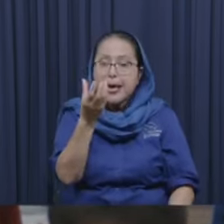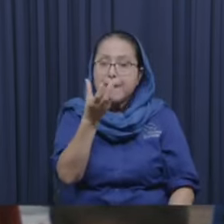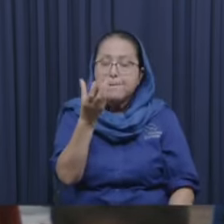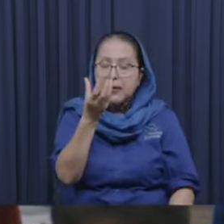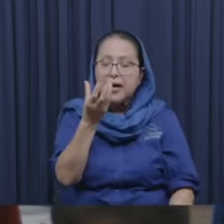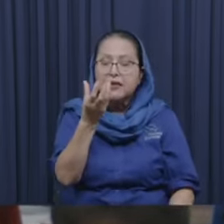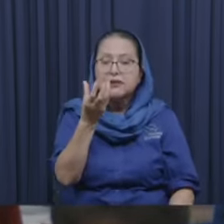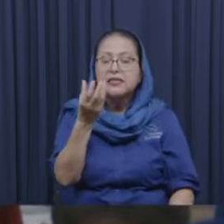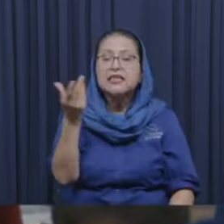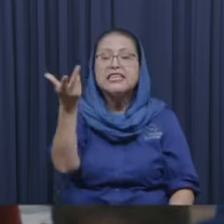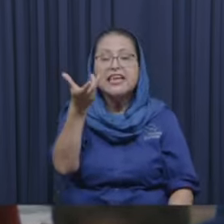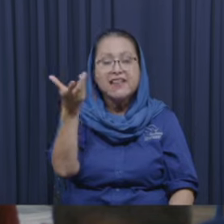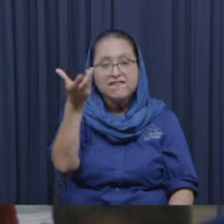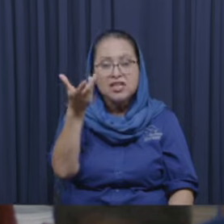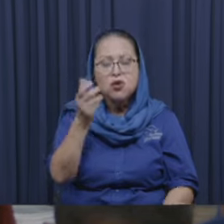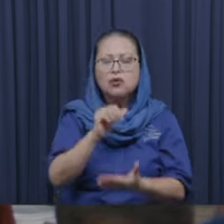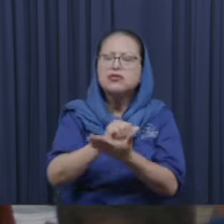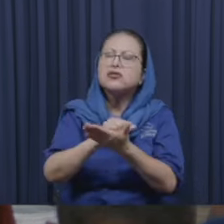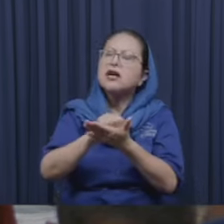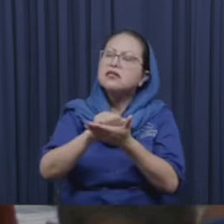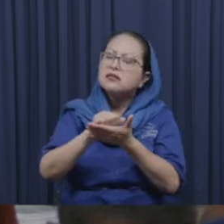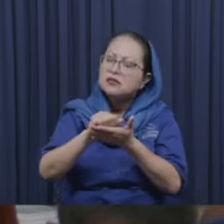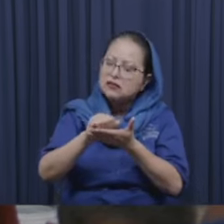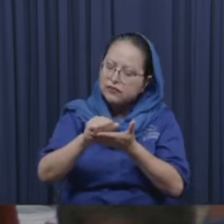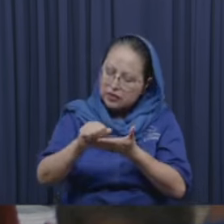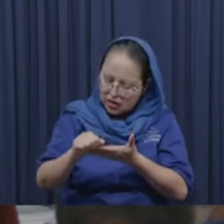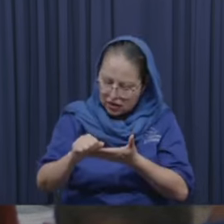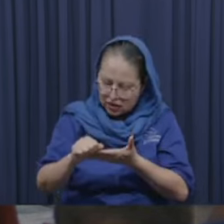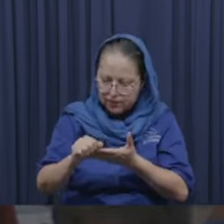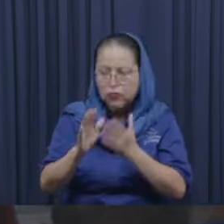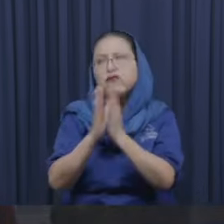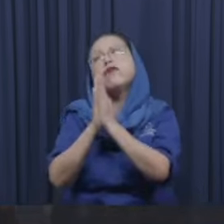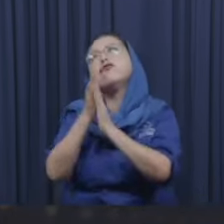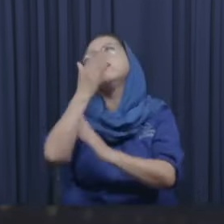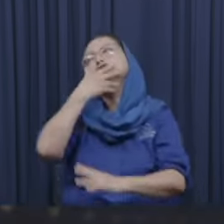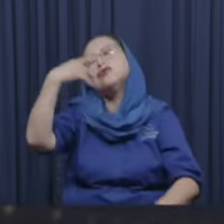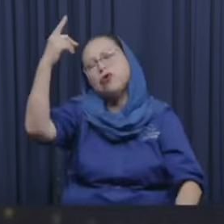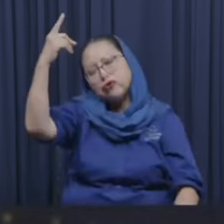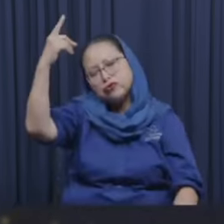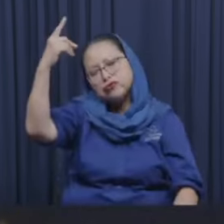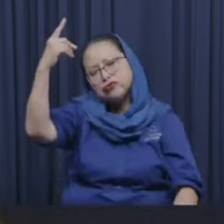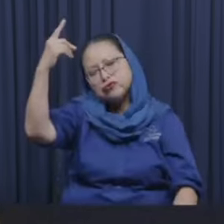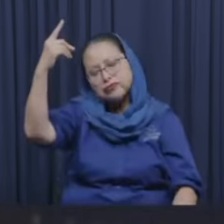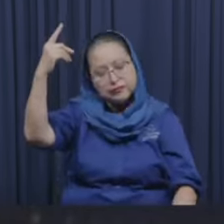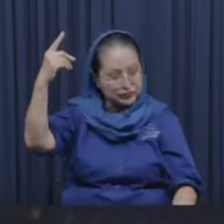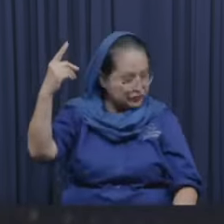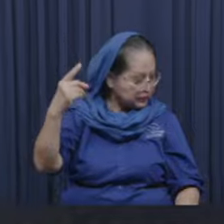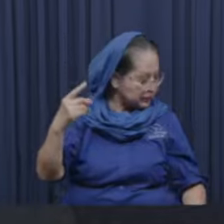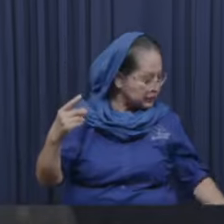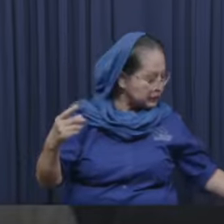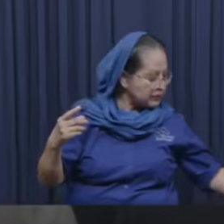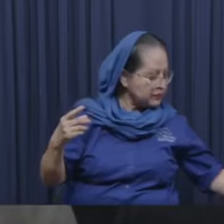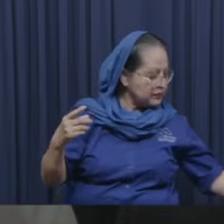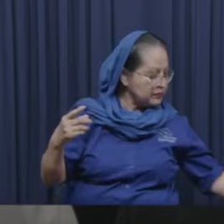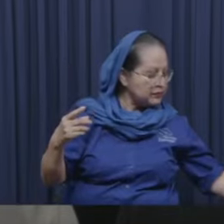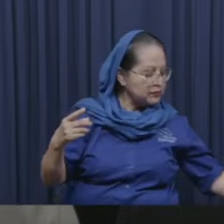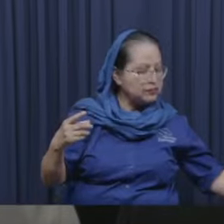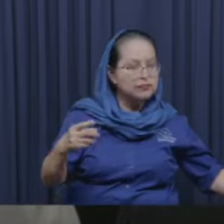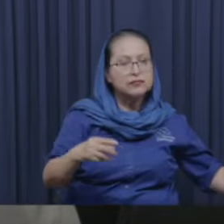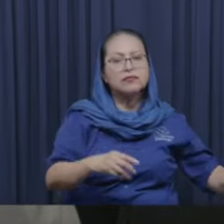vino en el nombre de Jesús la copa comamos todos juntos en este momento hermanos